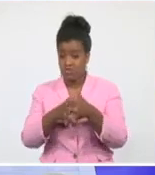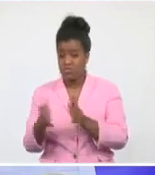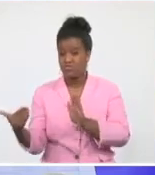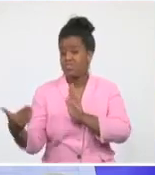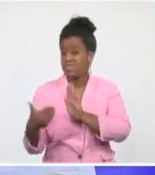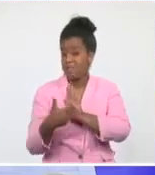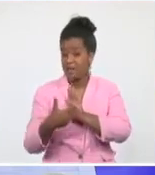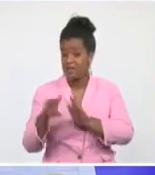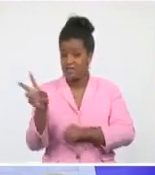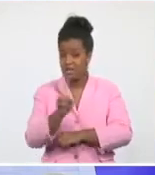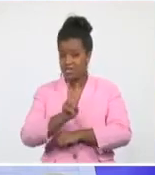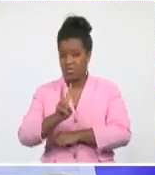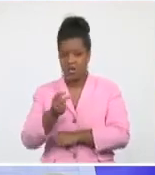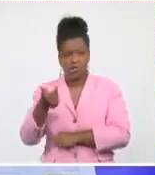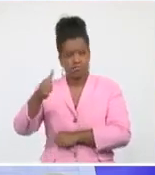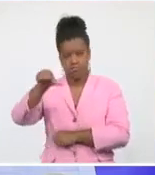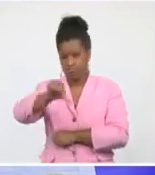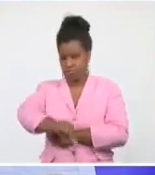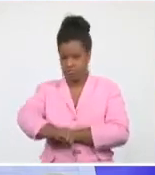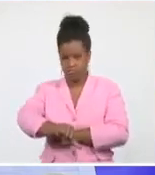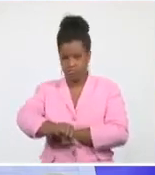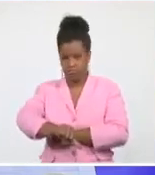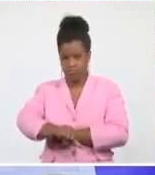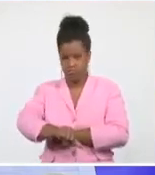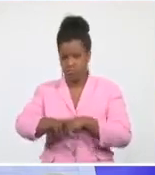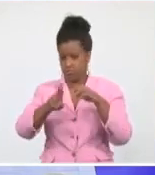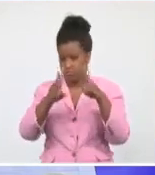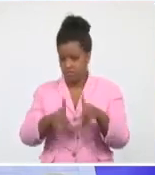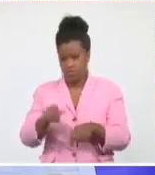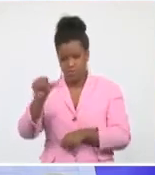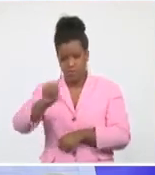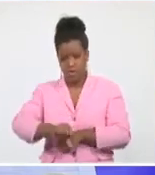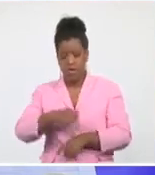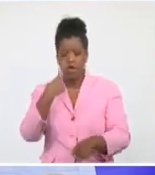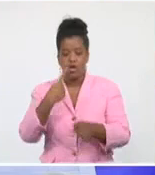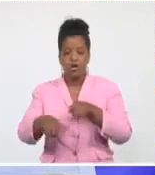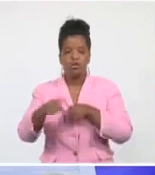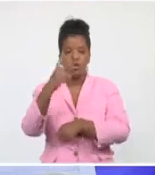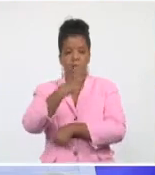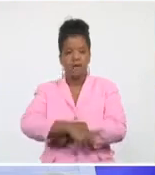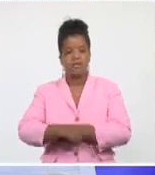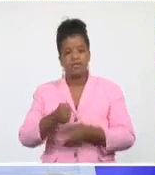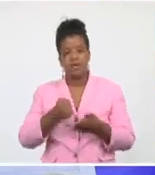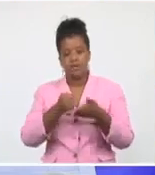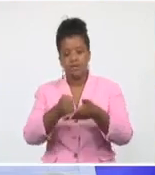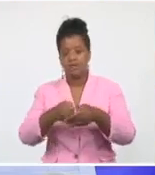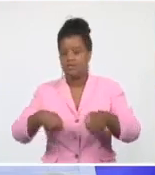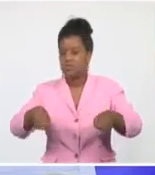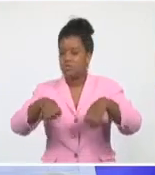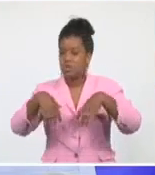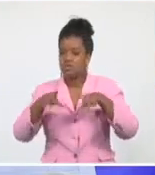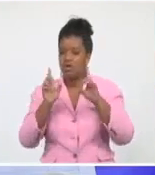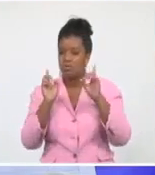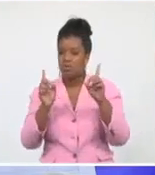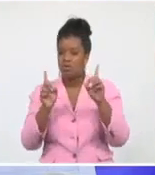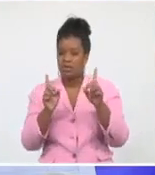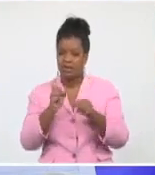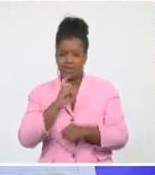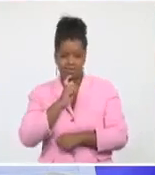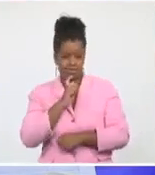Venezuela fracasó rotundamente y colocó a otros países que la apoyaron en una situación política y